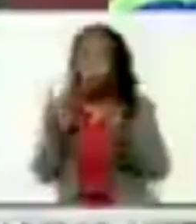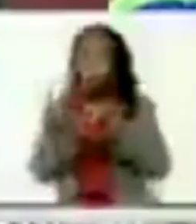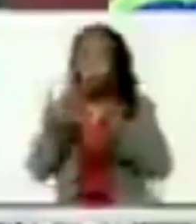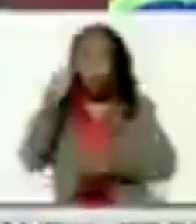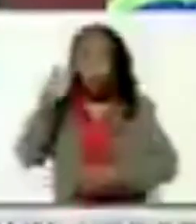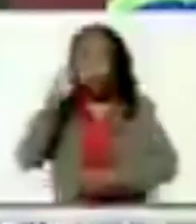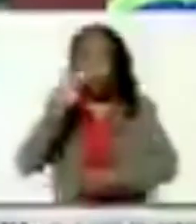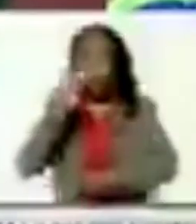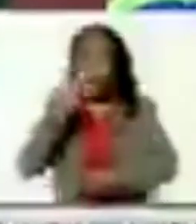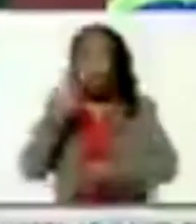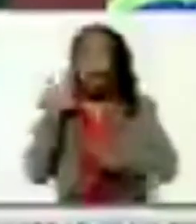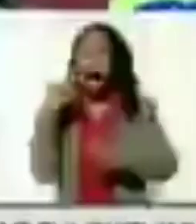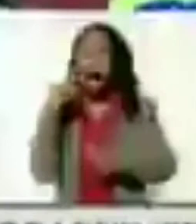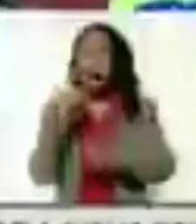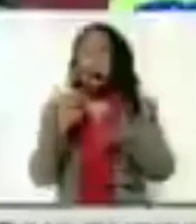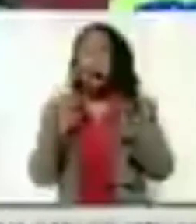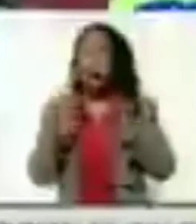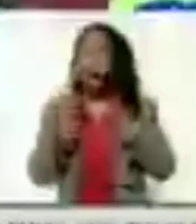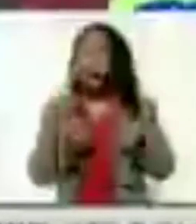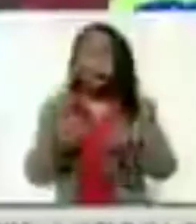Operacional está activado